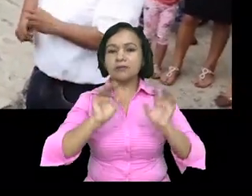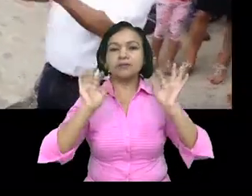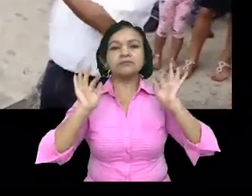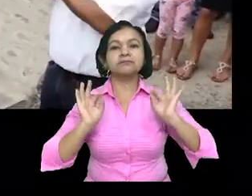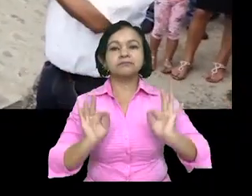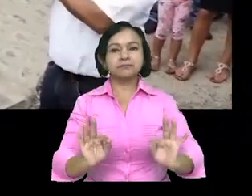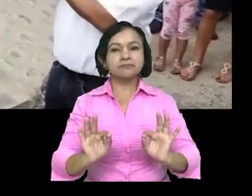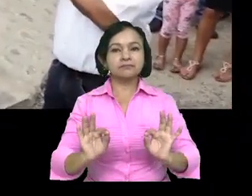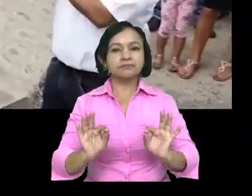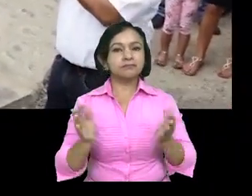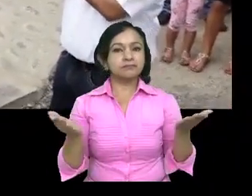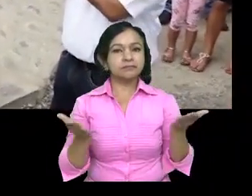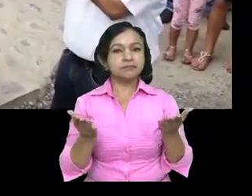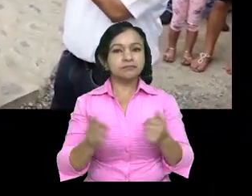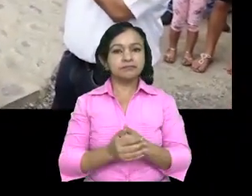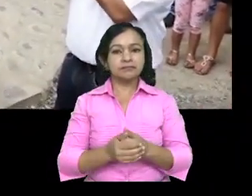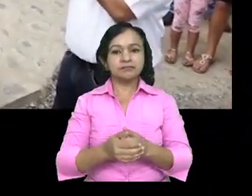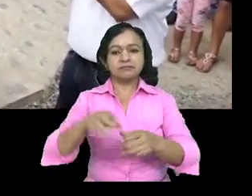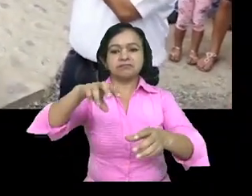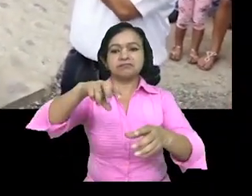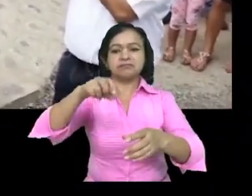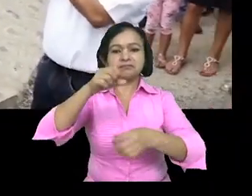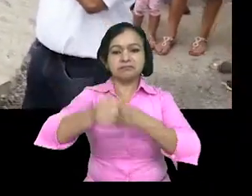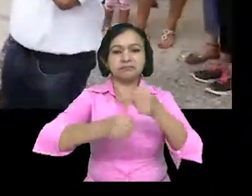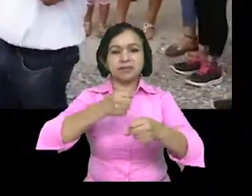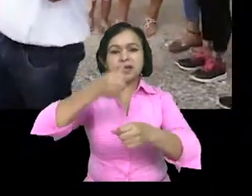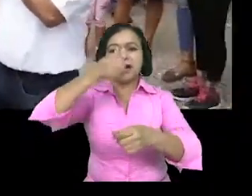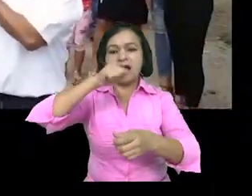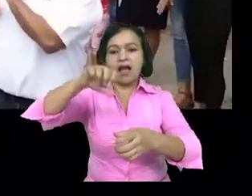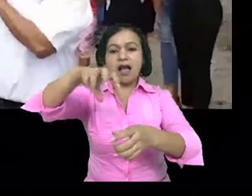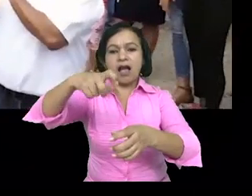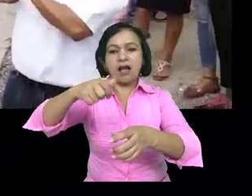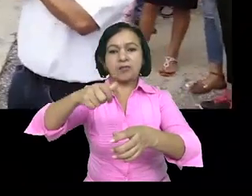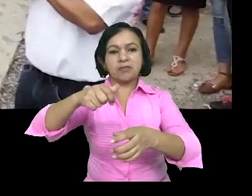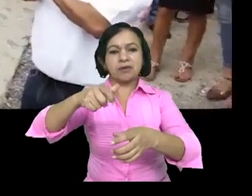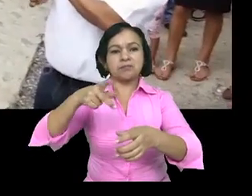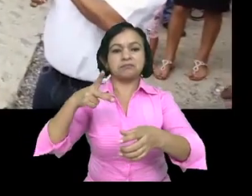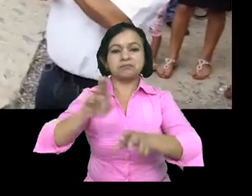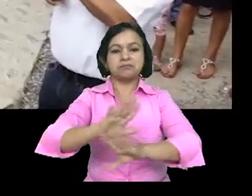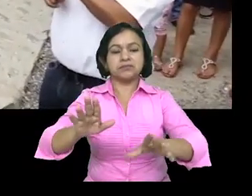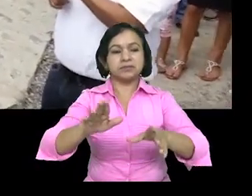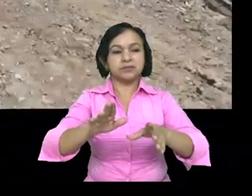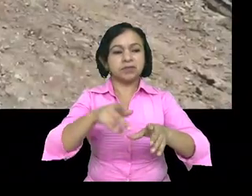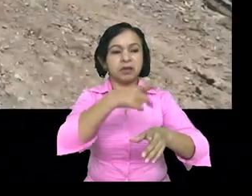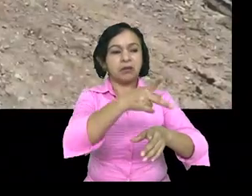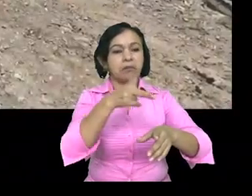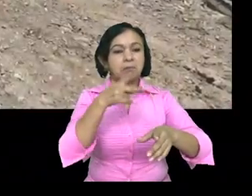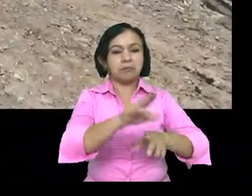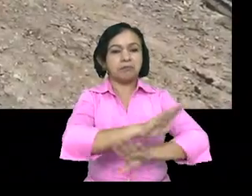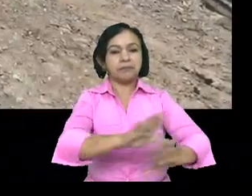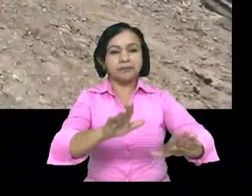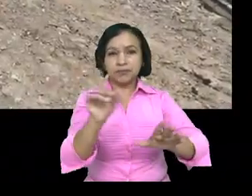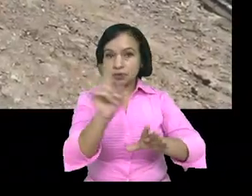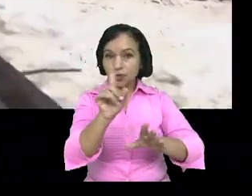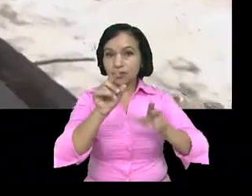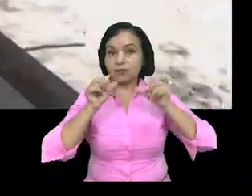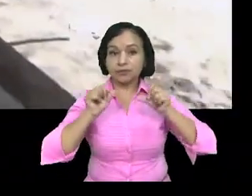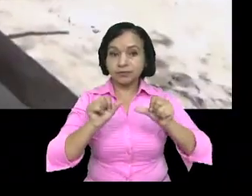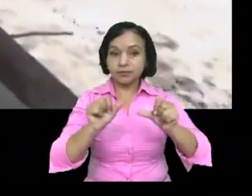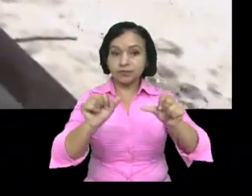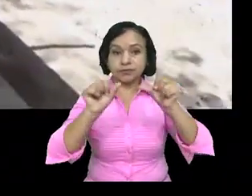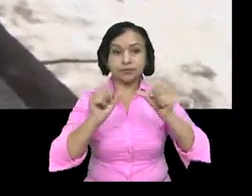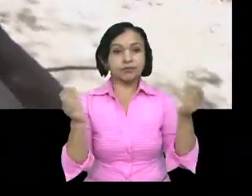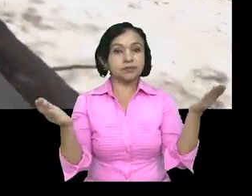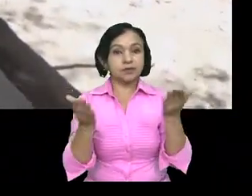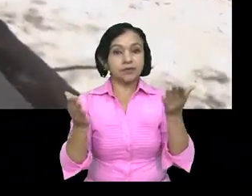sostenible, porque no es que te llegue agua este año y que se inauguró y ya está, es que se mantenga. Pero además de eso, ¿cómo se compromete